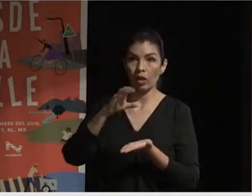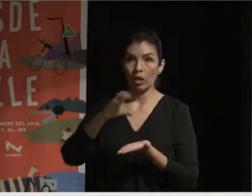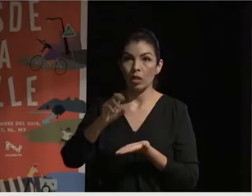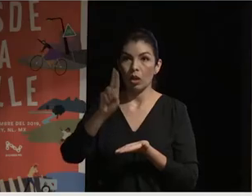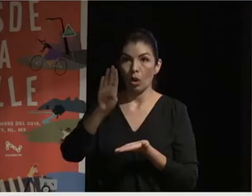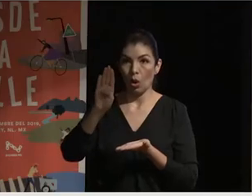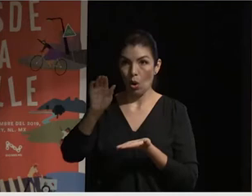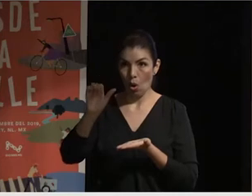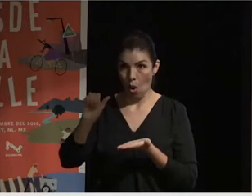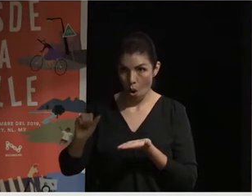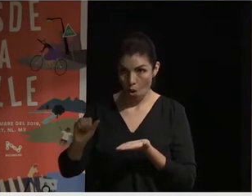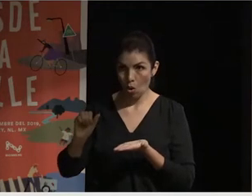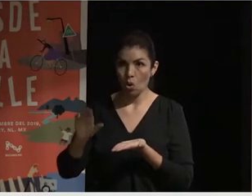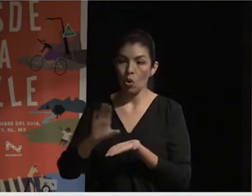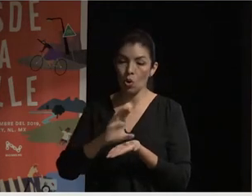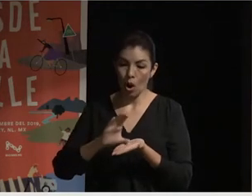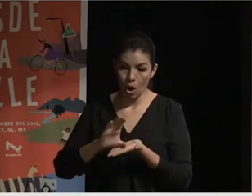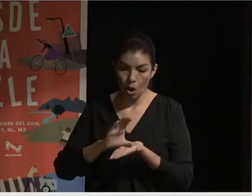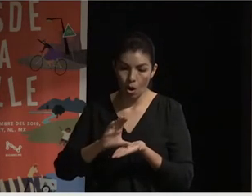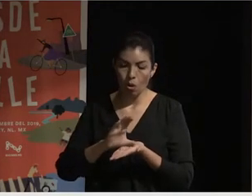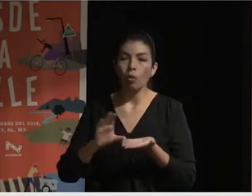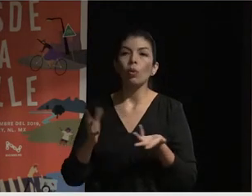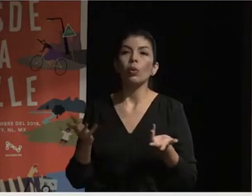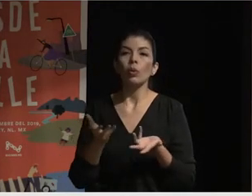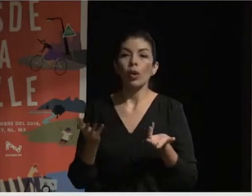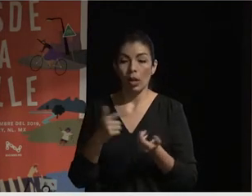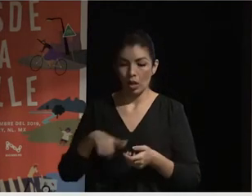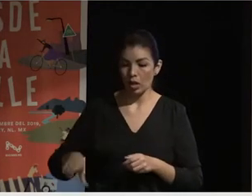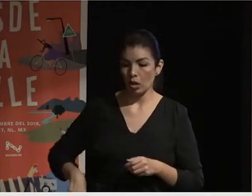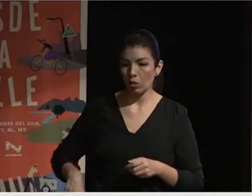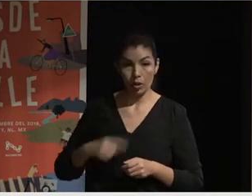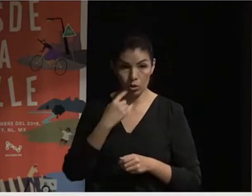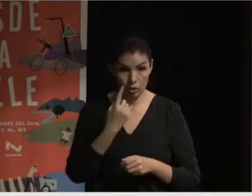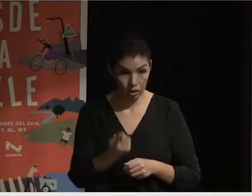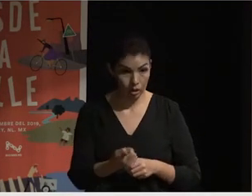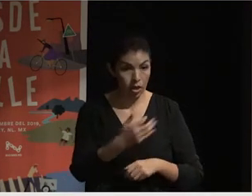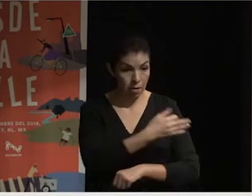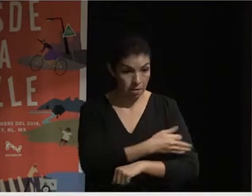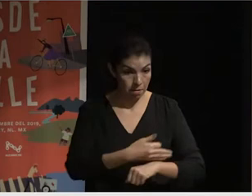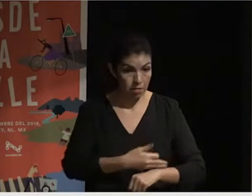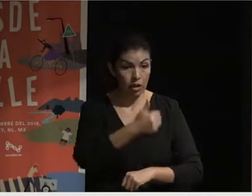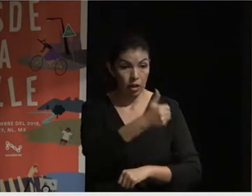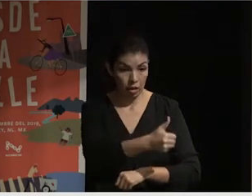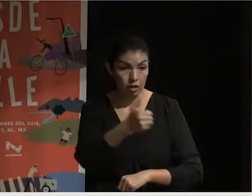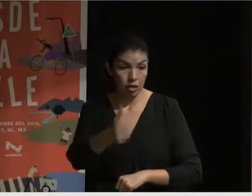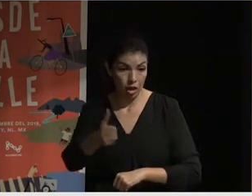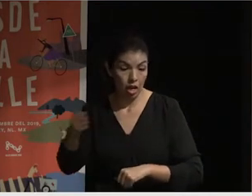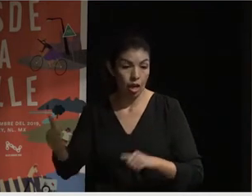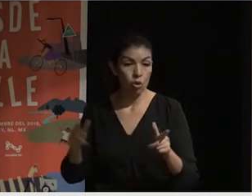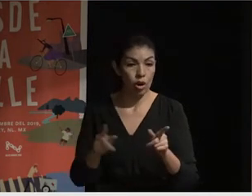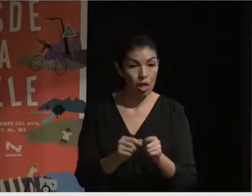de campo, pero entonces ahí tienen todo el tema de los que ya tienen dólar, cómo se van creando estas diferencias en las ciudades. La pongo solo